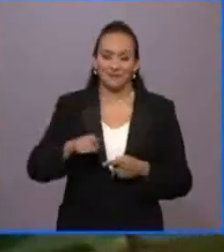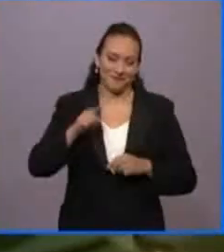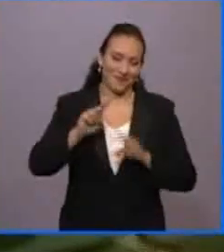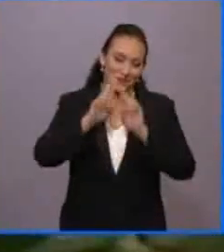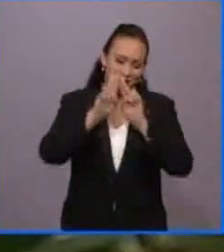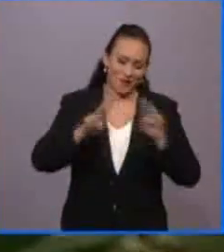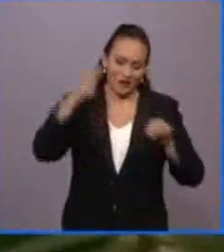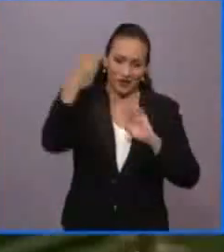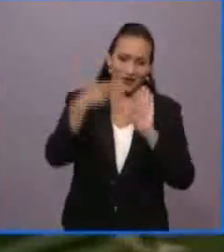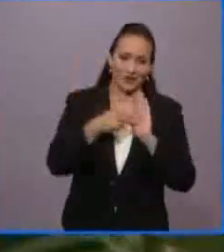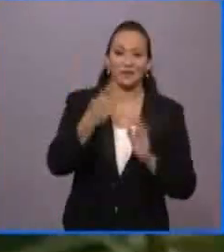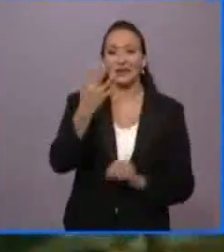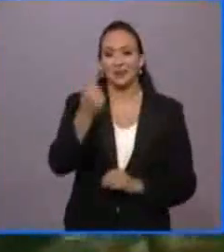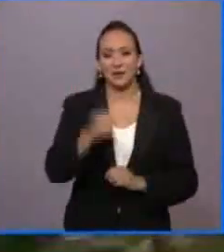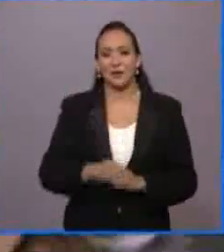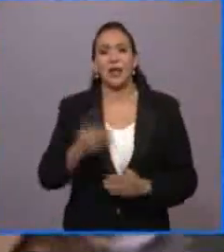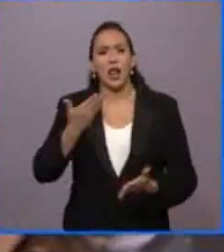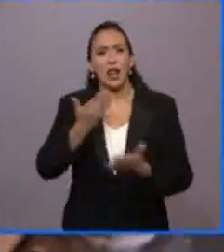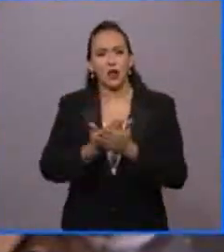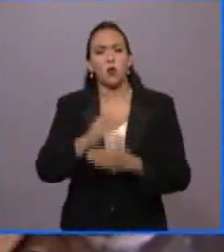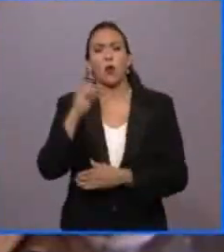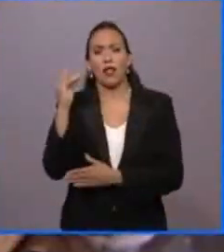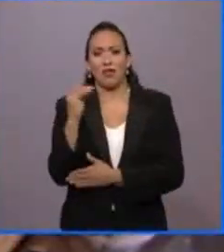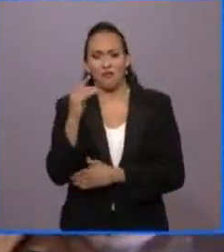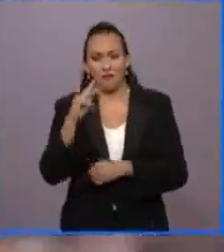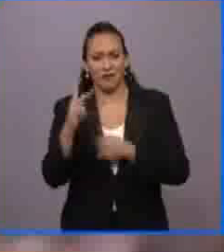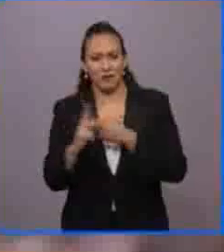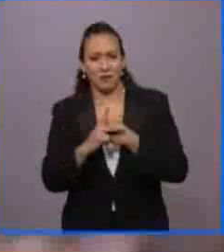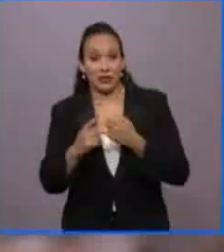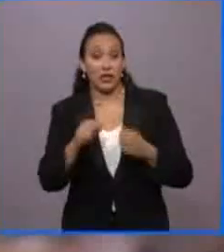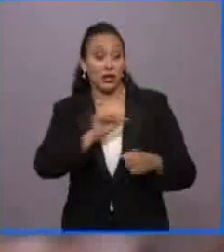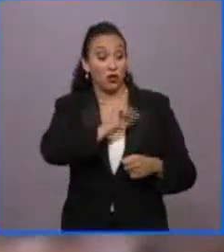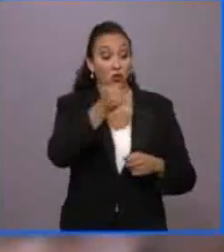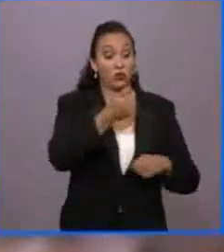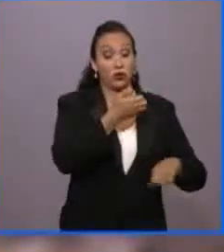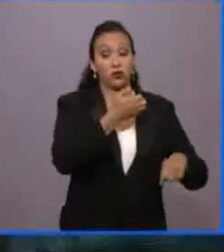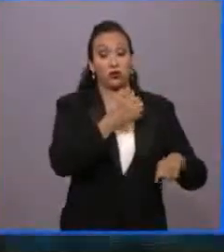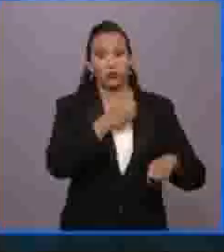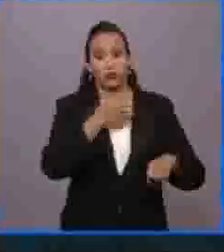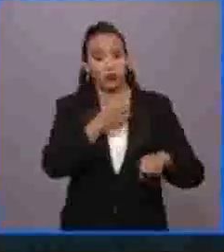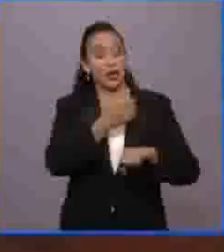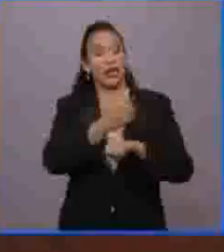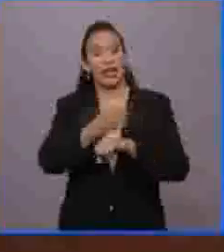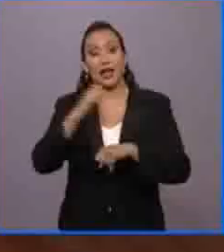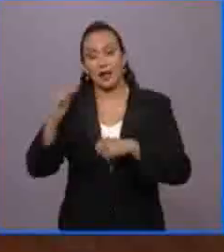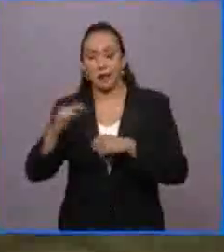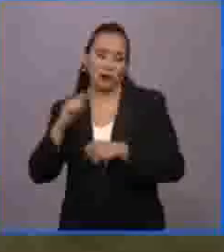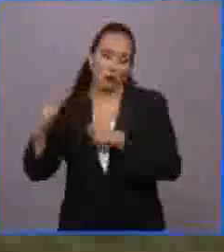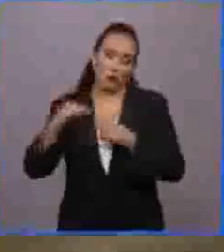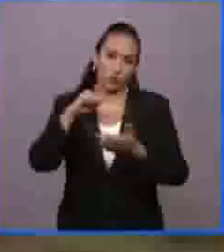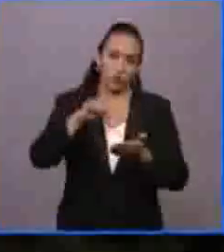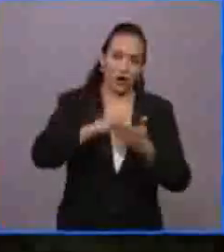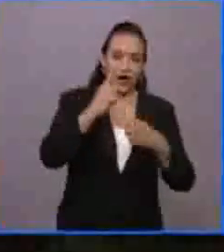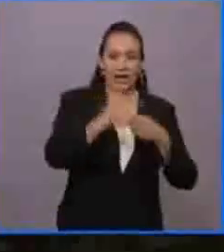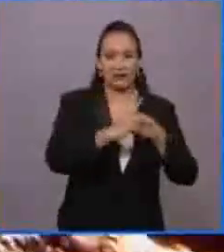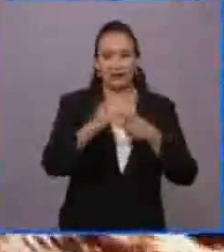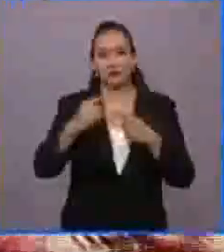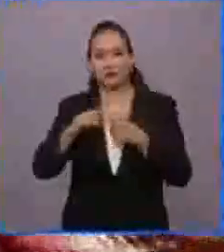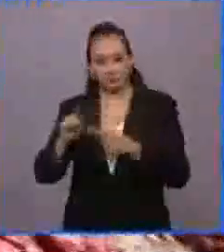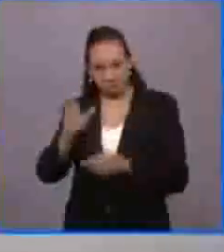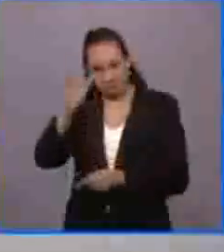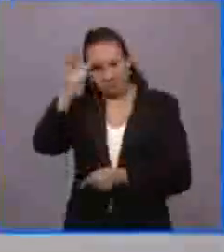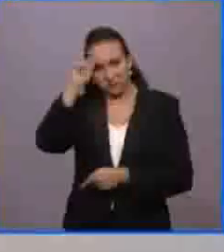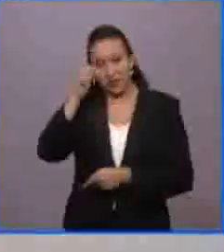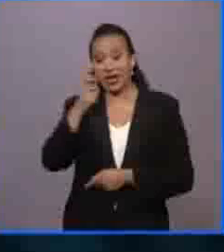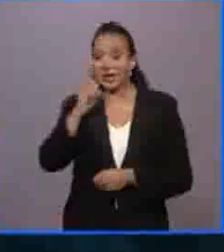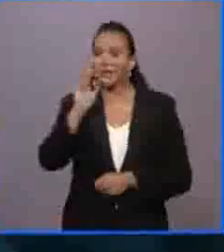en 2009, a propuesta de Bolivia y respaldado por 50 estados integrantes. En torno